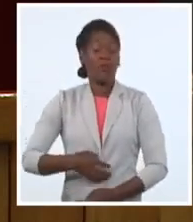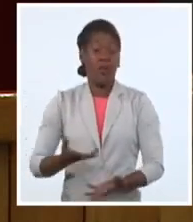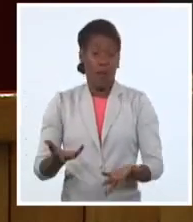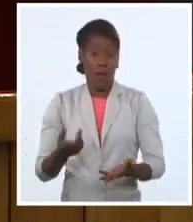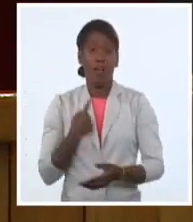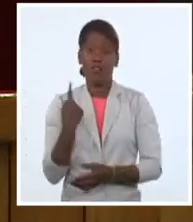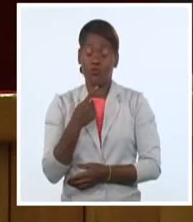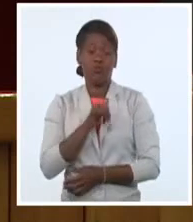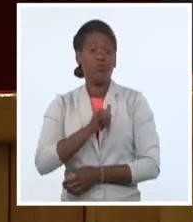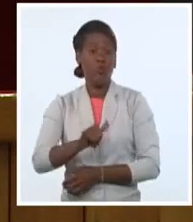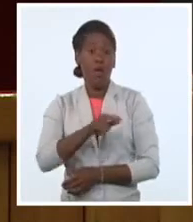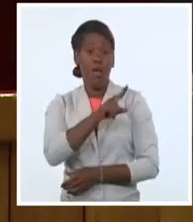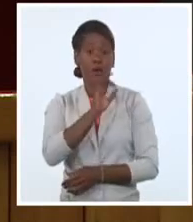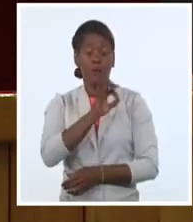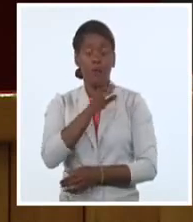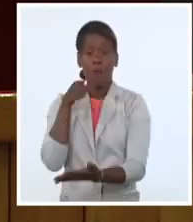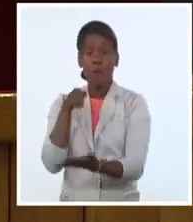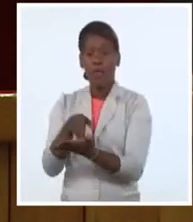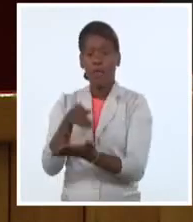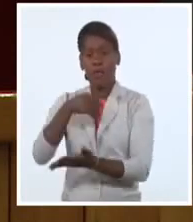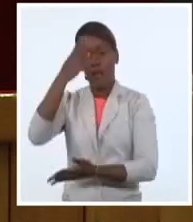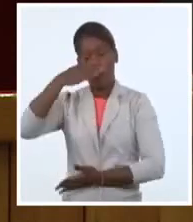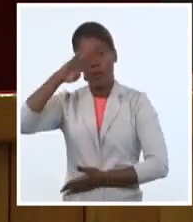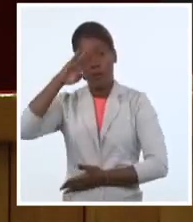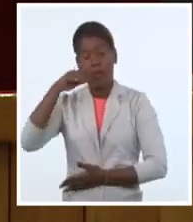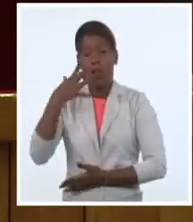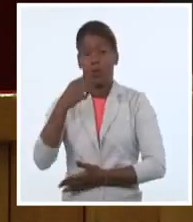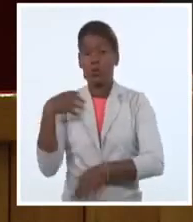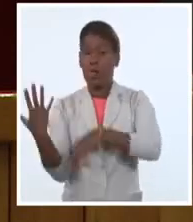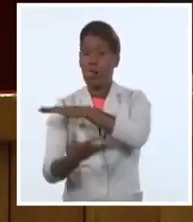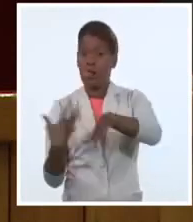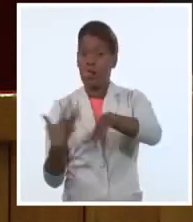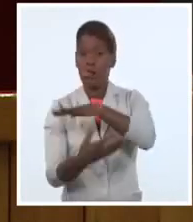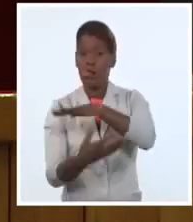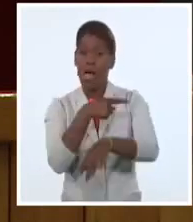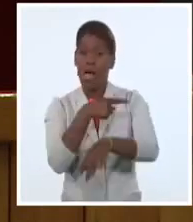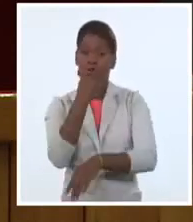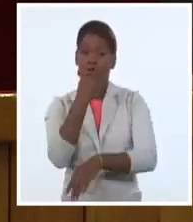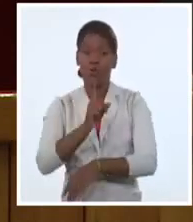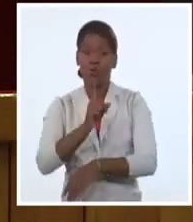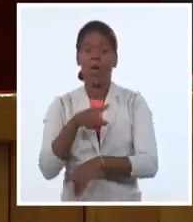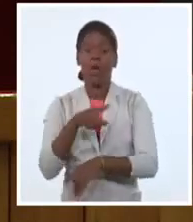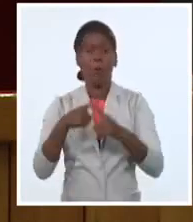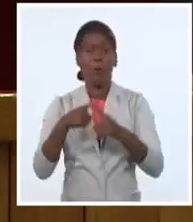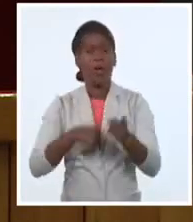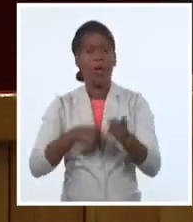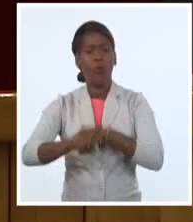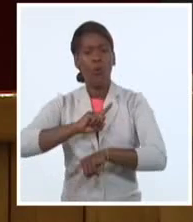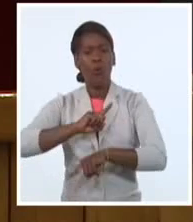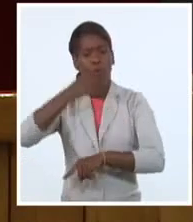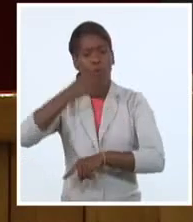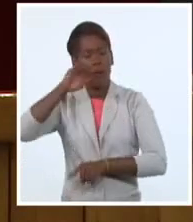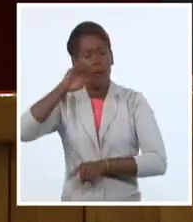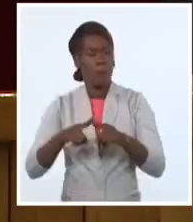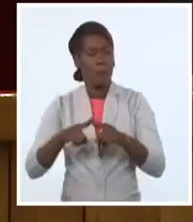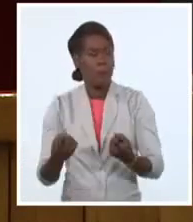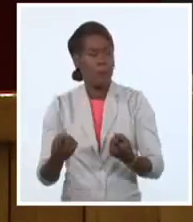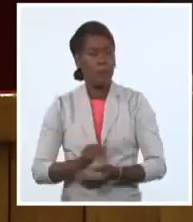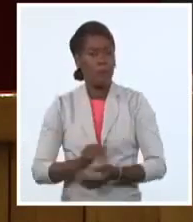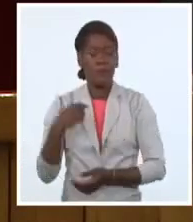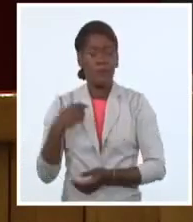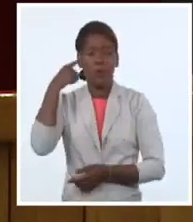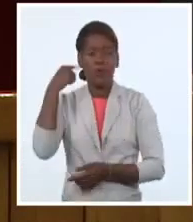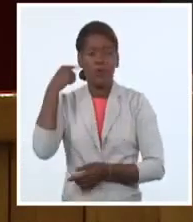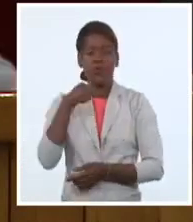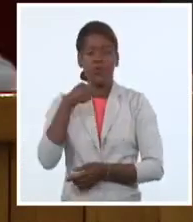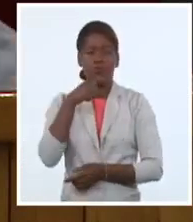atentan contra la estabilidad, la vida y el orden público de ese país. Sería bueno conocer cómo respondería el